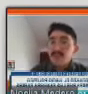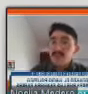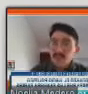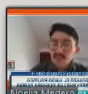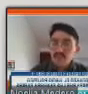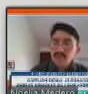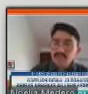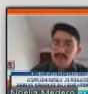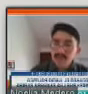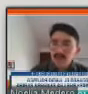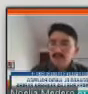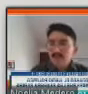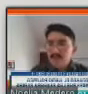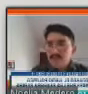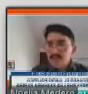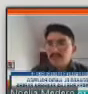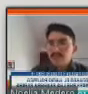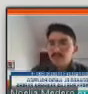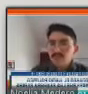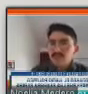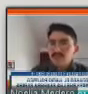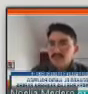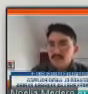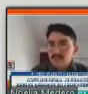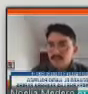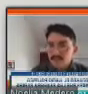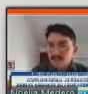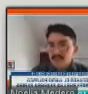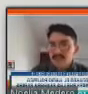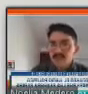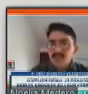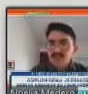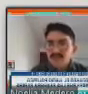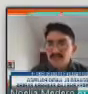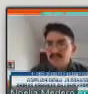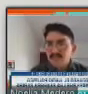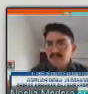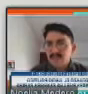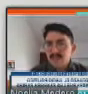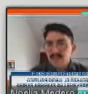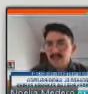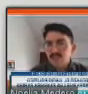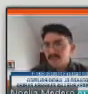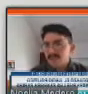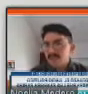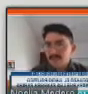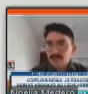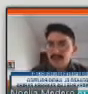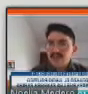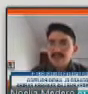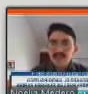otros candidatos podría afectarlo, que plantean un discurso distinto. O sea, cuando la gente votaba por Sebastián Piñera sabía que votaba por un